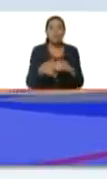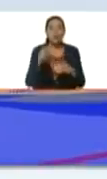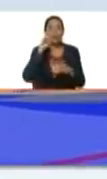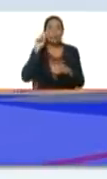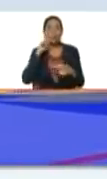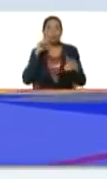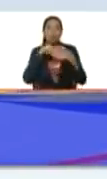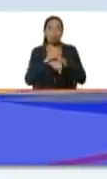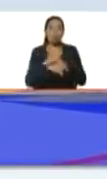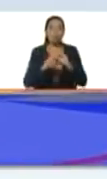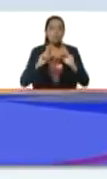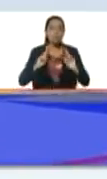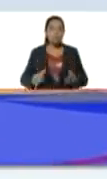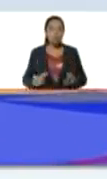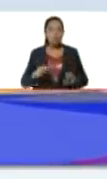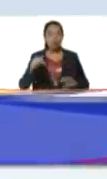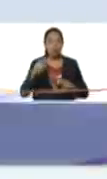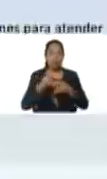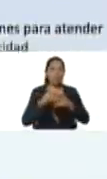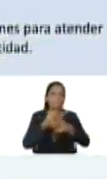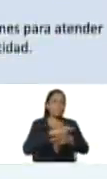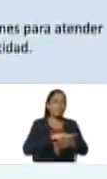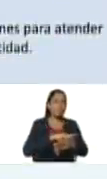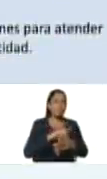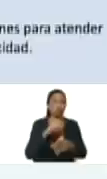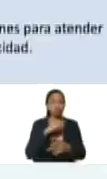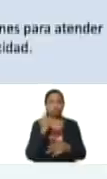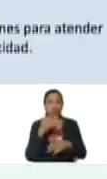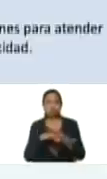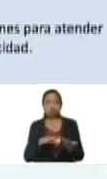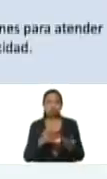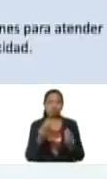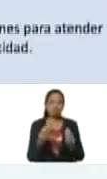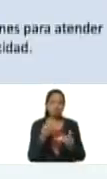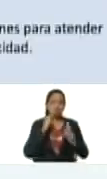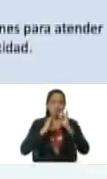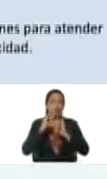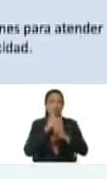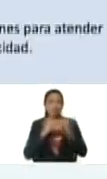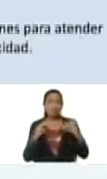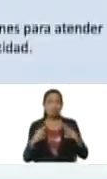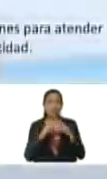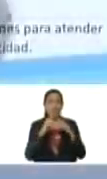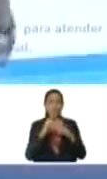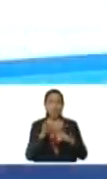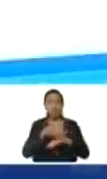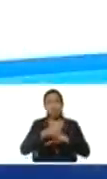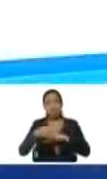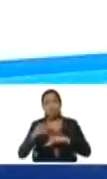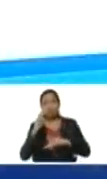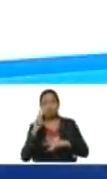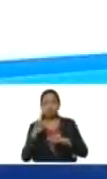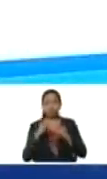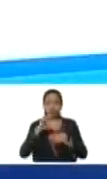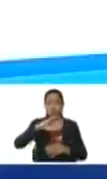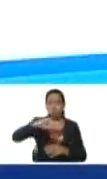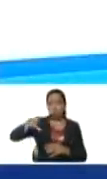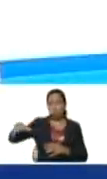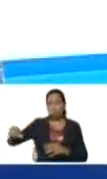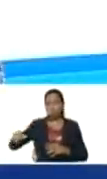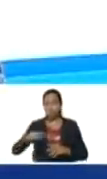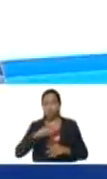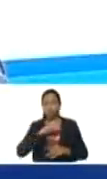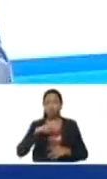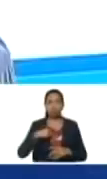de los peores estados en mortalidad materno-infantil. En el último encuentro regional que se hizo con todos los estados, somos